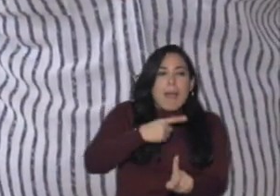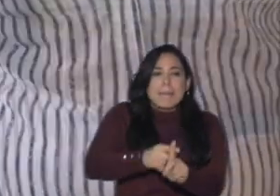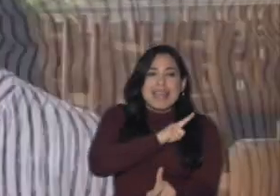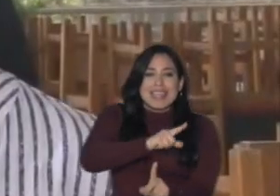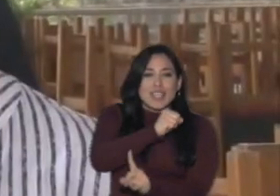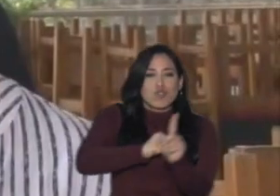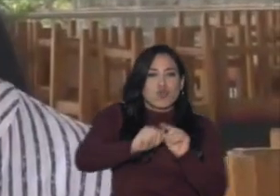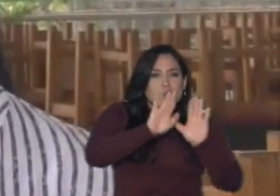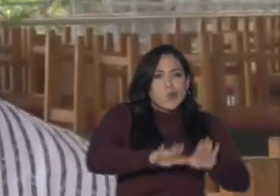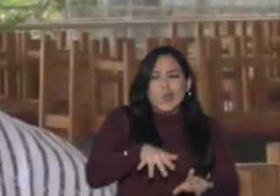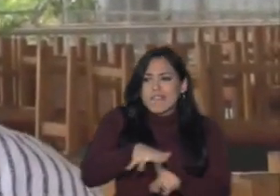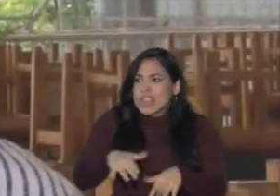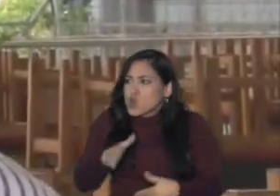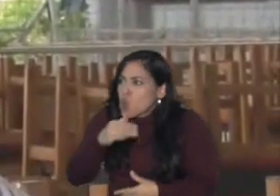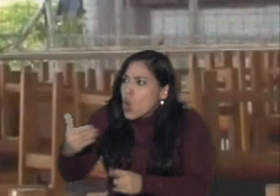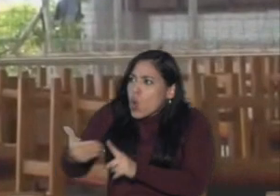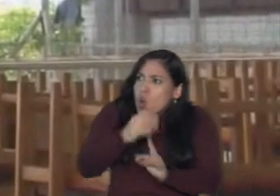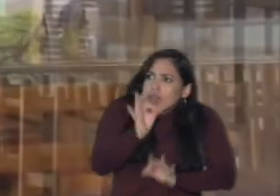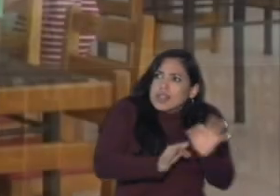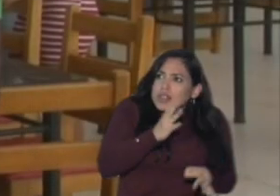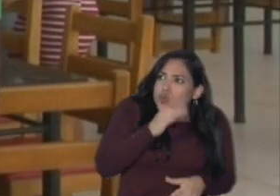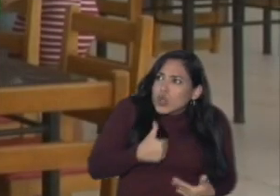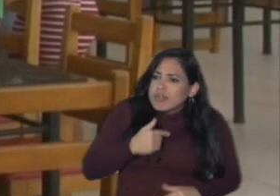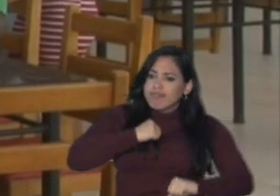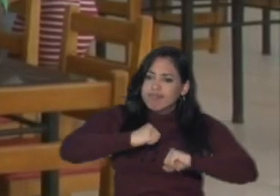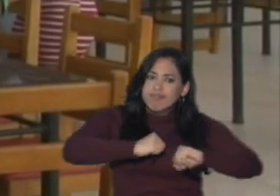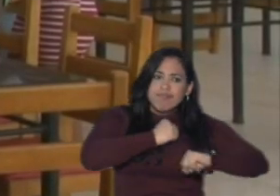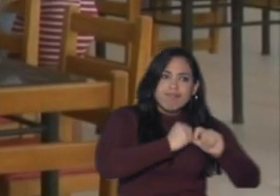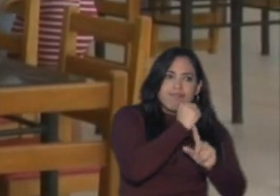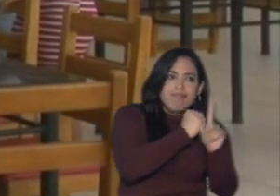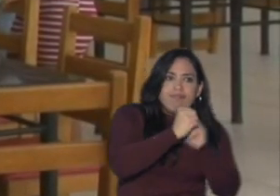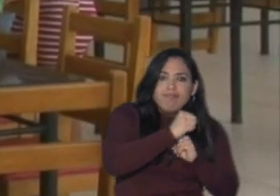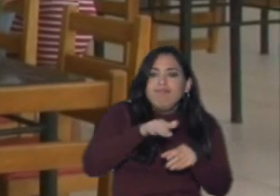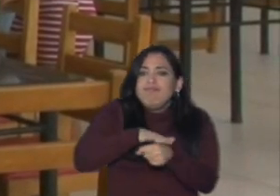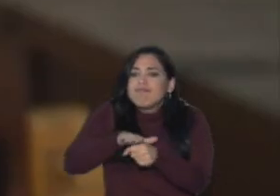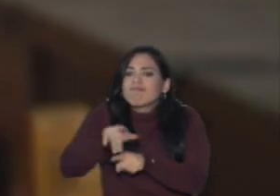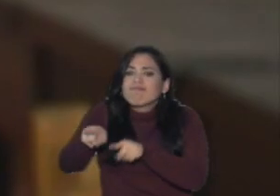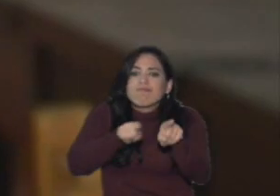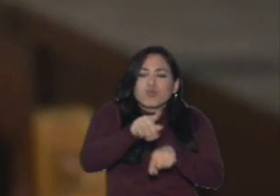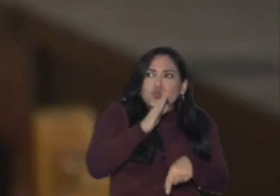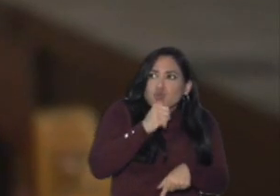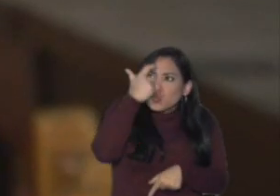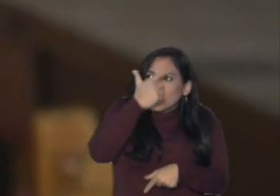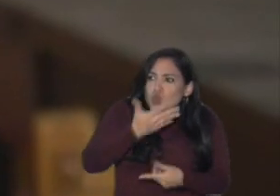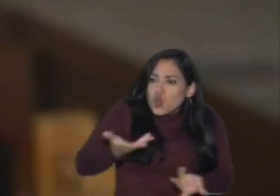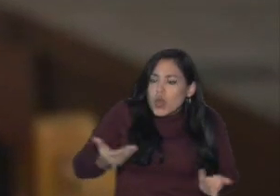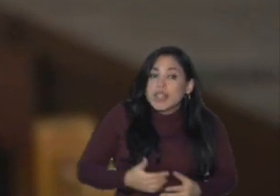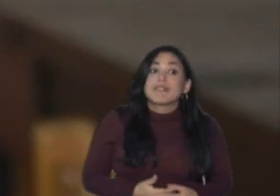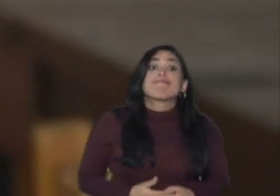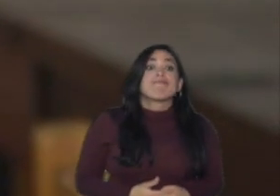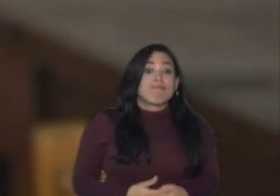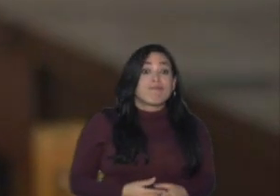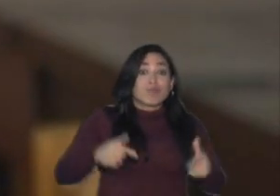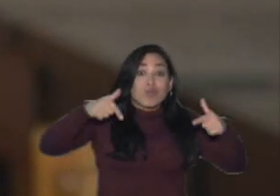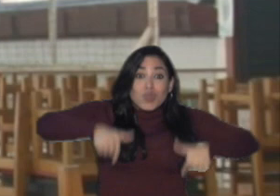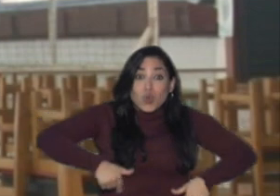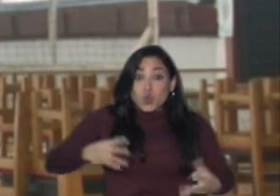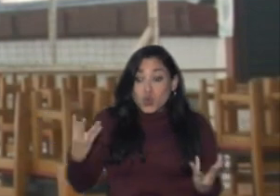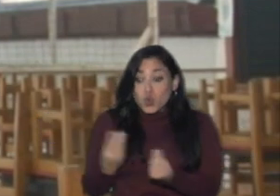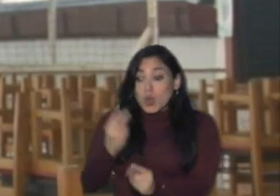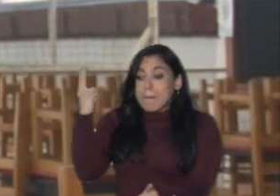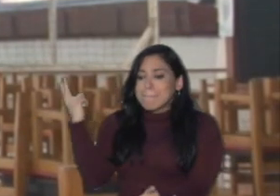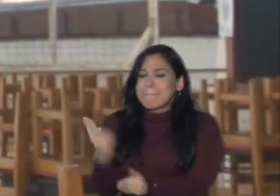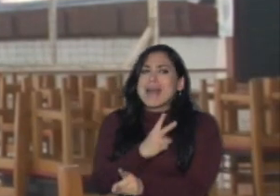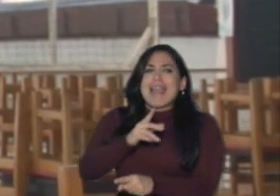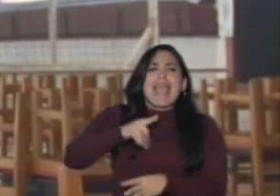complicada situación por la falta de garantías para adelantar su labor social en los diferentes barrios de la capital de Bolívar. Hoy la delincuencia son los